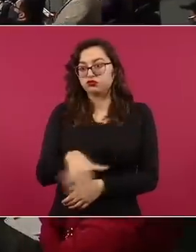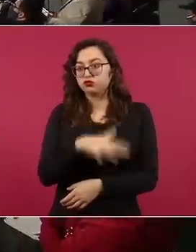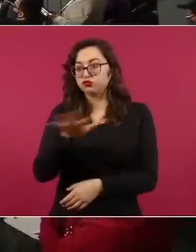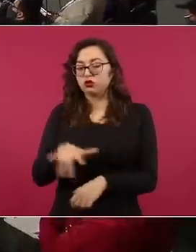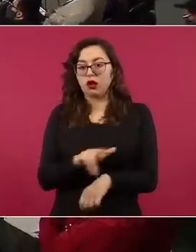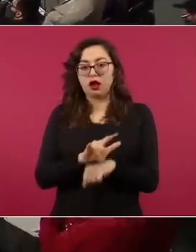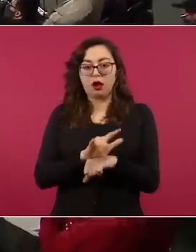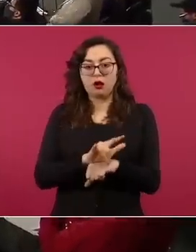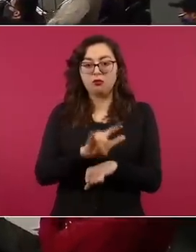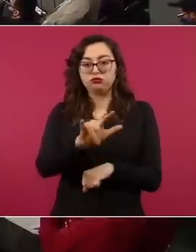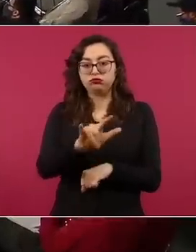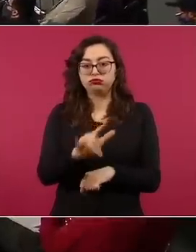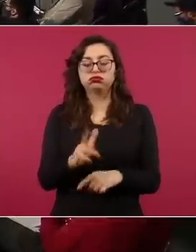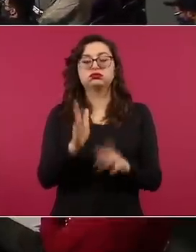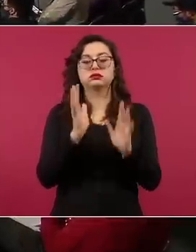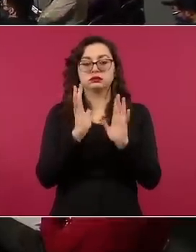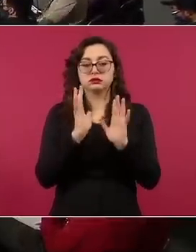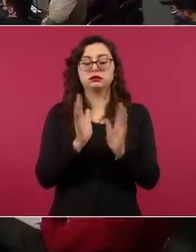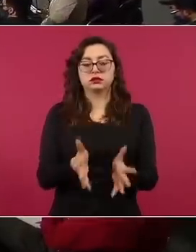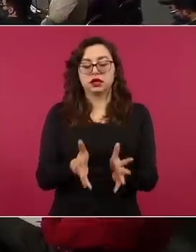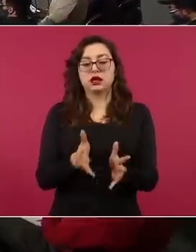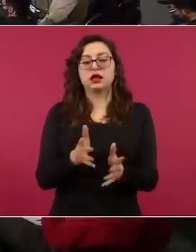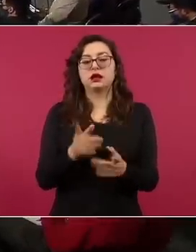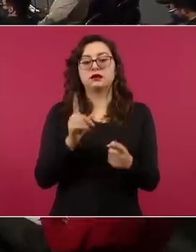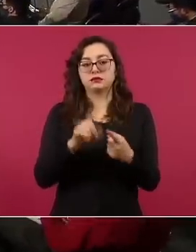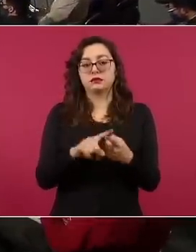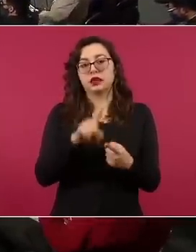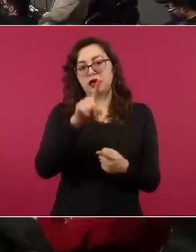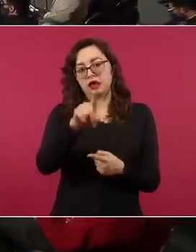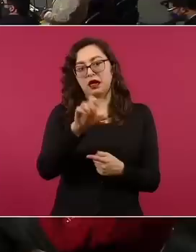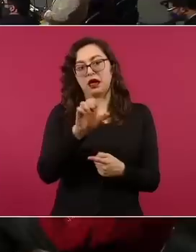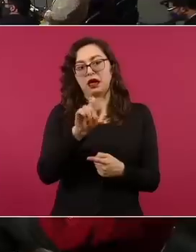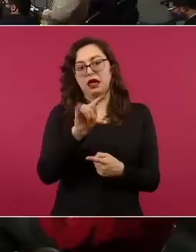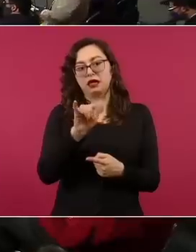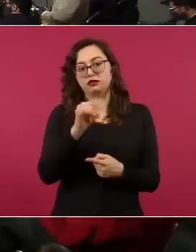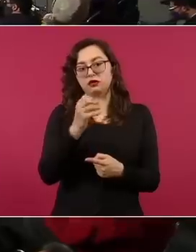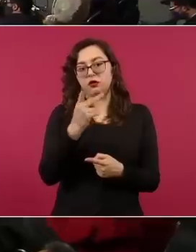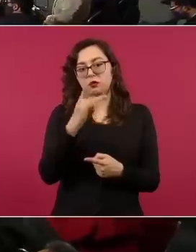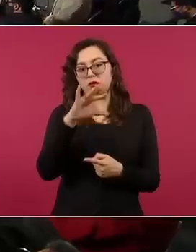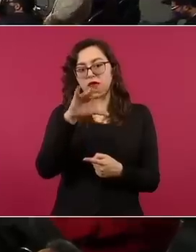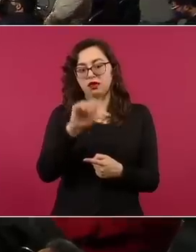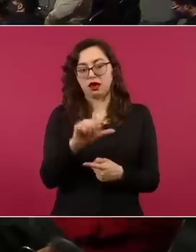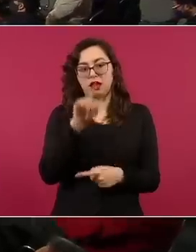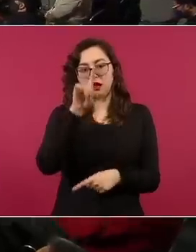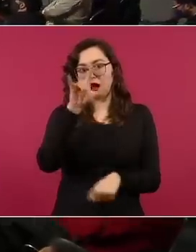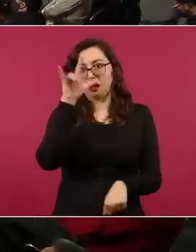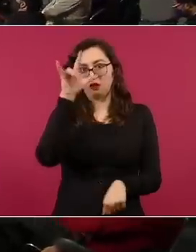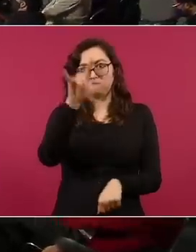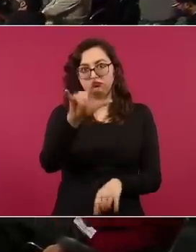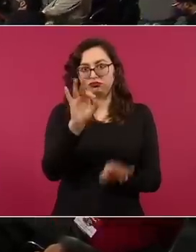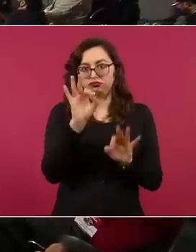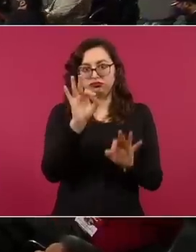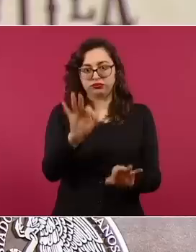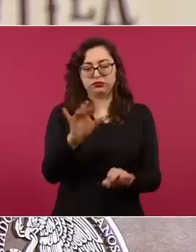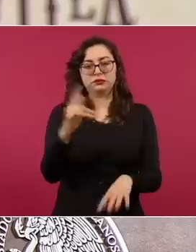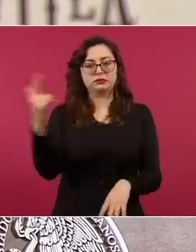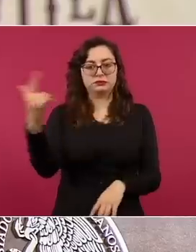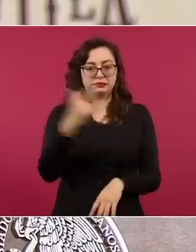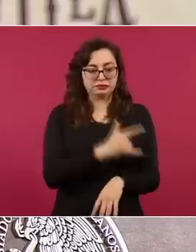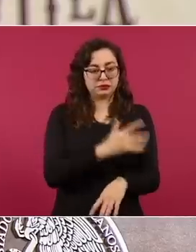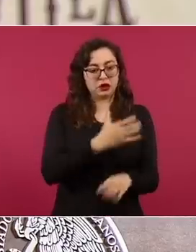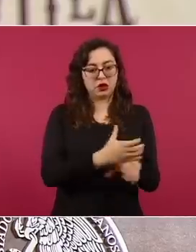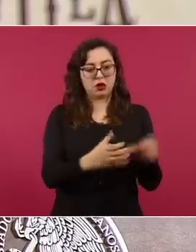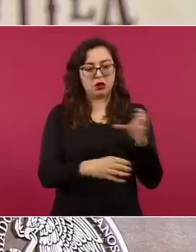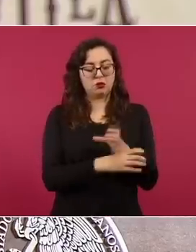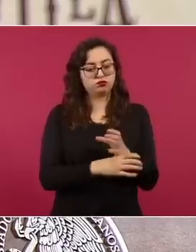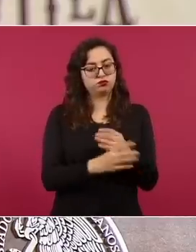las aerolíneas de Etiopía, que es el avión que irá con esta